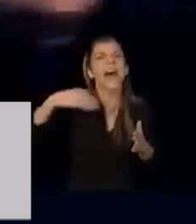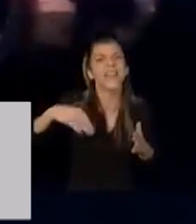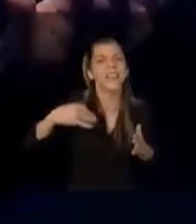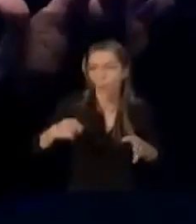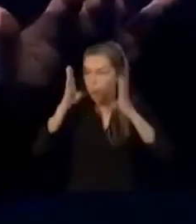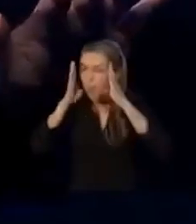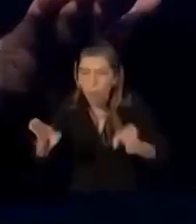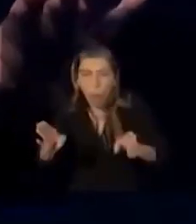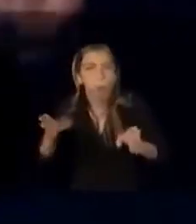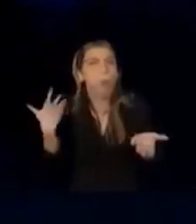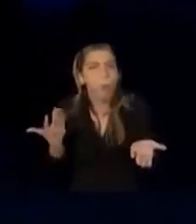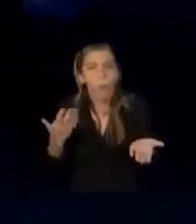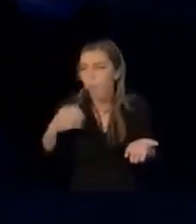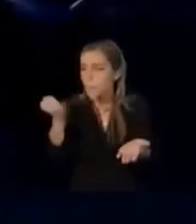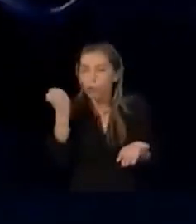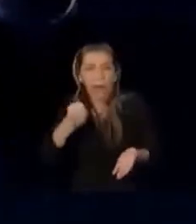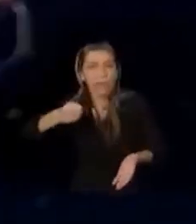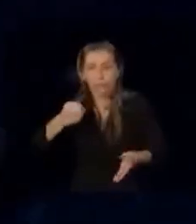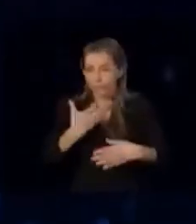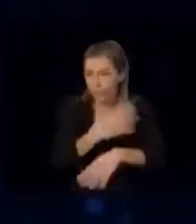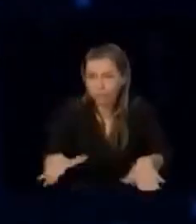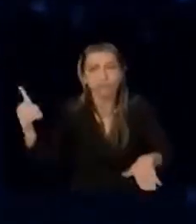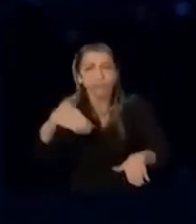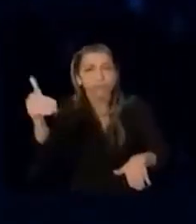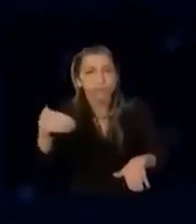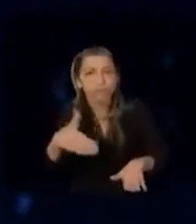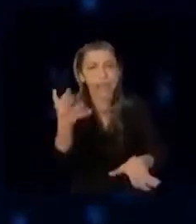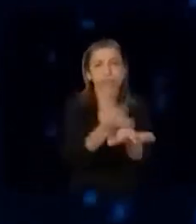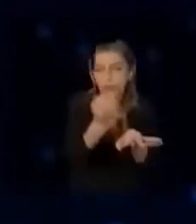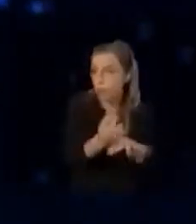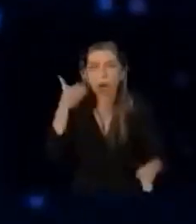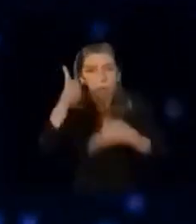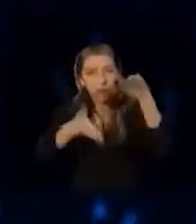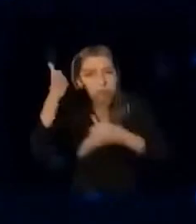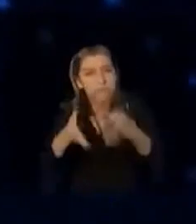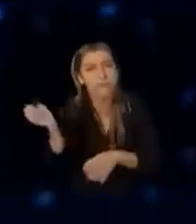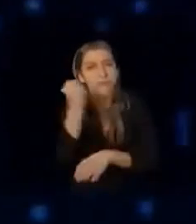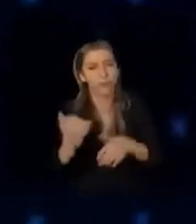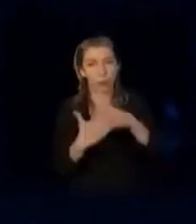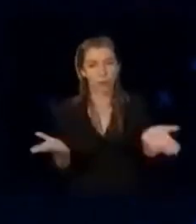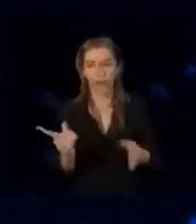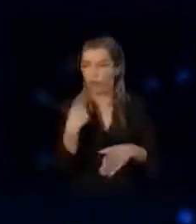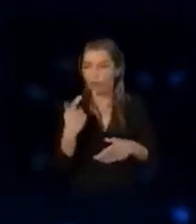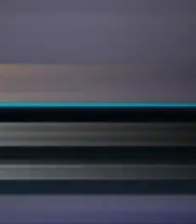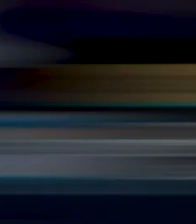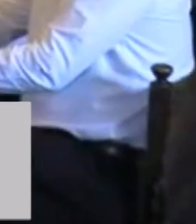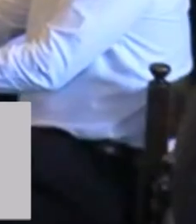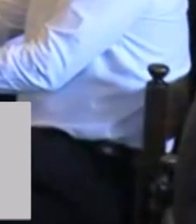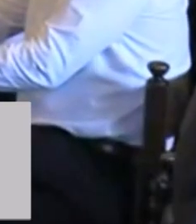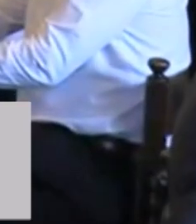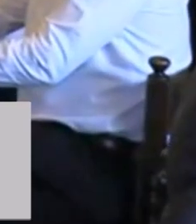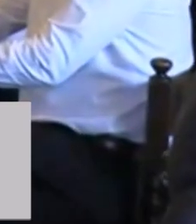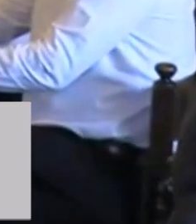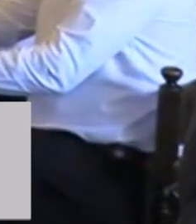asistencia esclavizante de darles el pescado. Nosotros le vamos a enseñar a pescar.